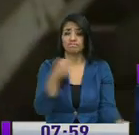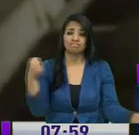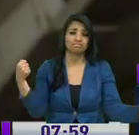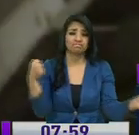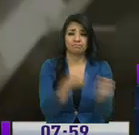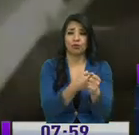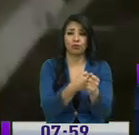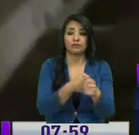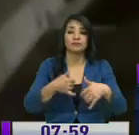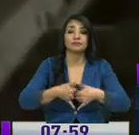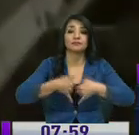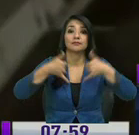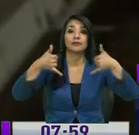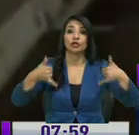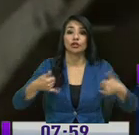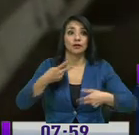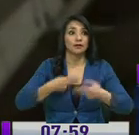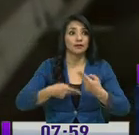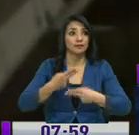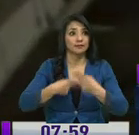contra un local.